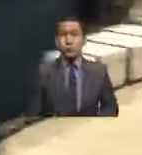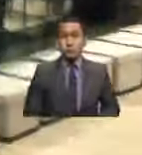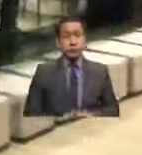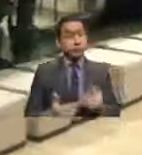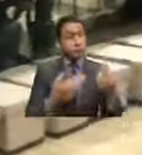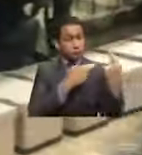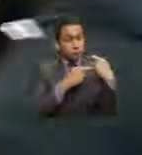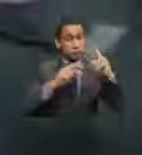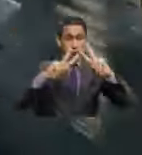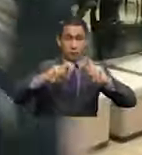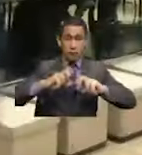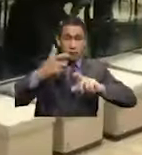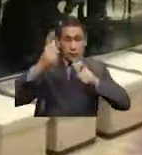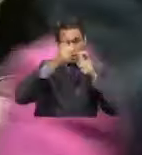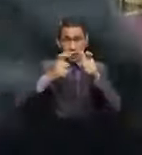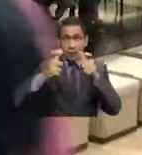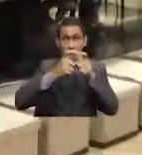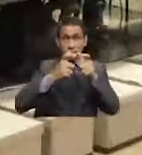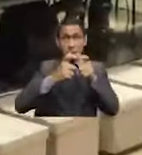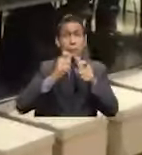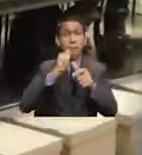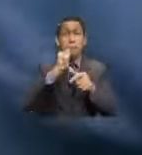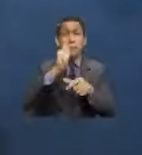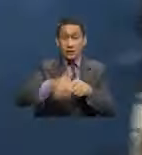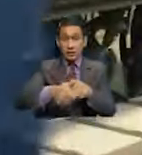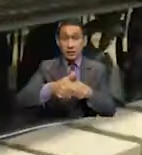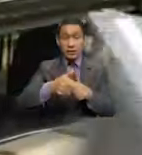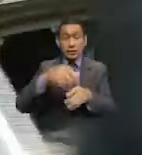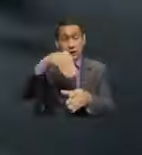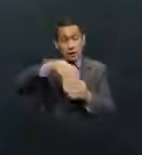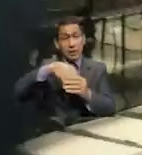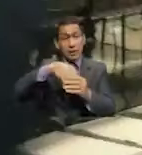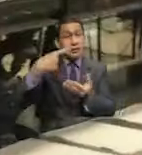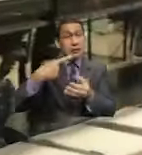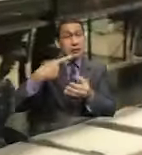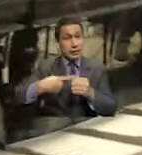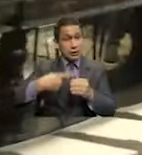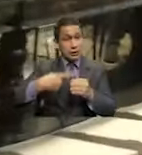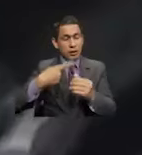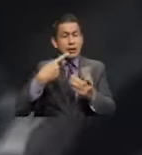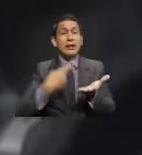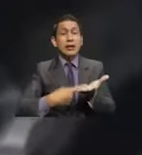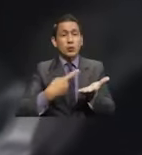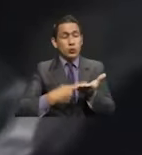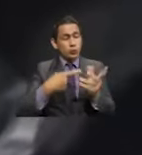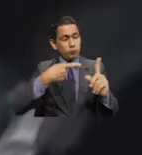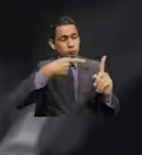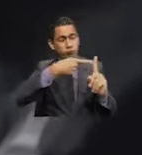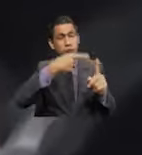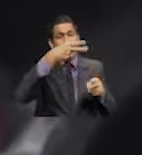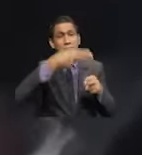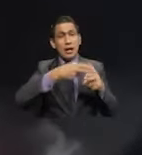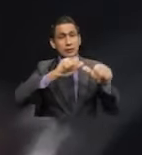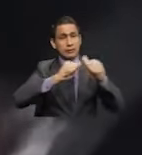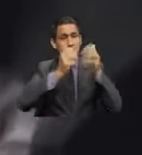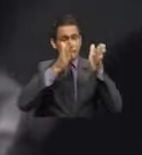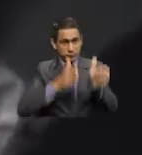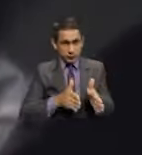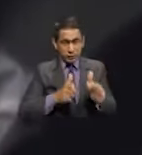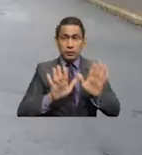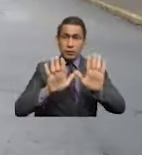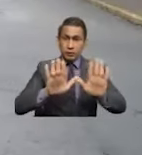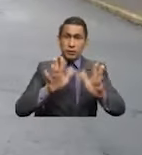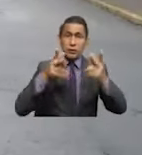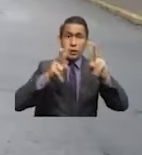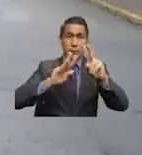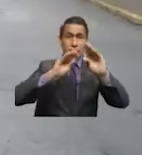Fiscalía General del Estado. Ha sido convocado para el día de mañana a que rinda su versión en estos hechos e incluso se ha oficializado a la Policía Nacional